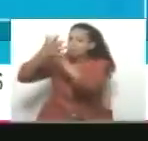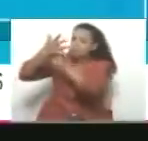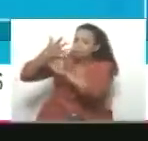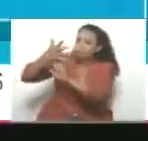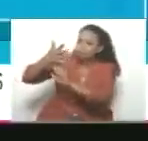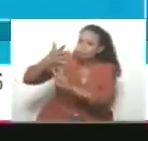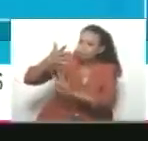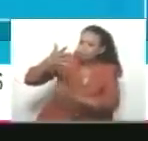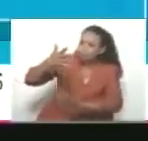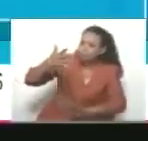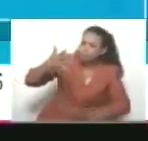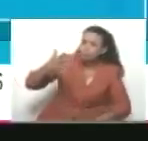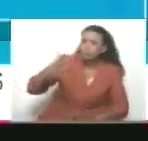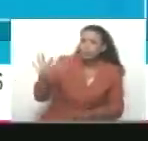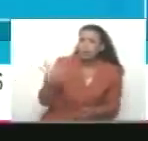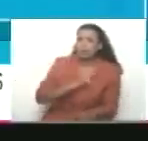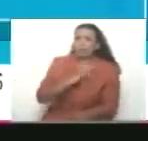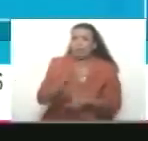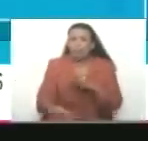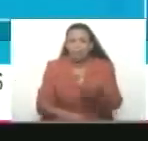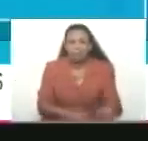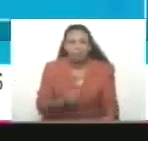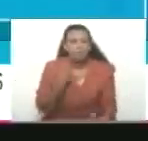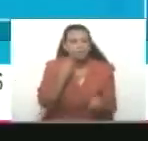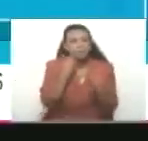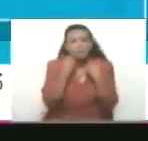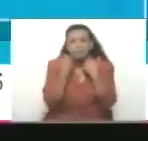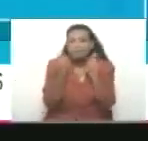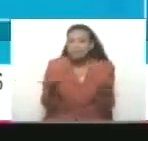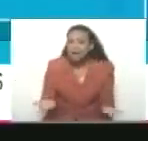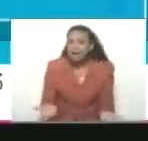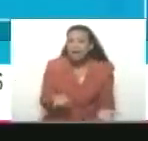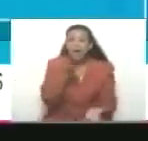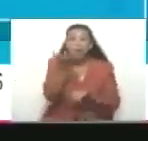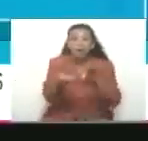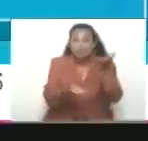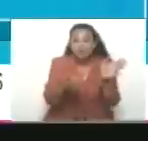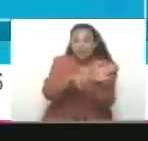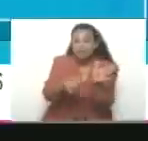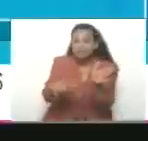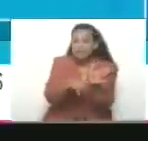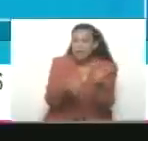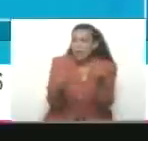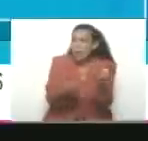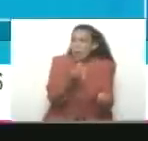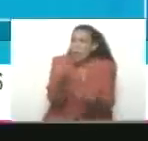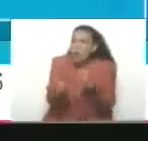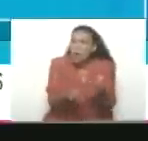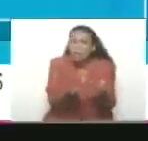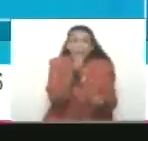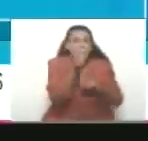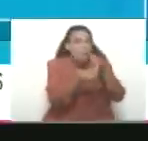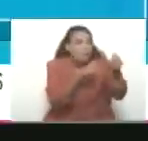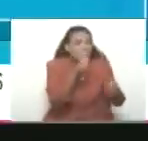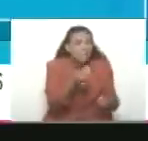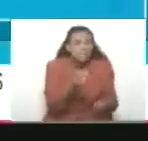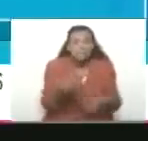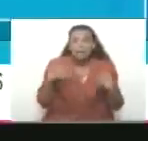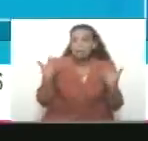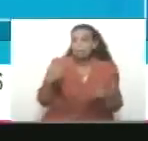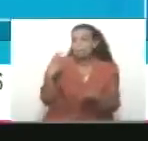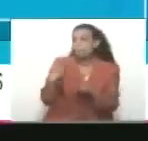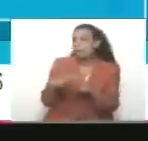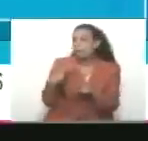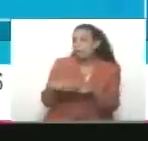de de salud De verdad que aquí por lo menos están la los cocineros de la patria que que son los que procesan los alimentos para los niños